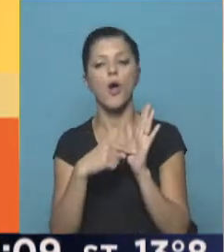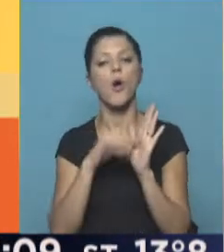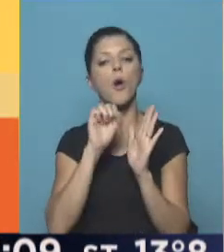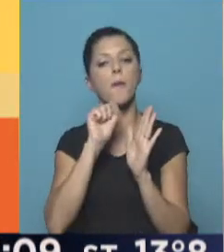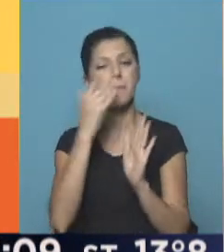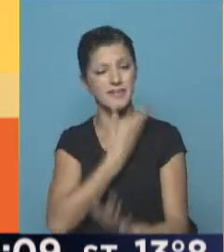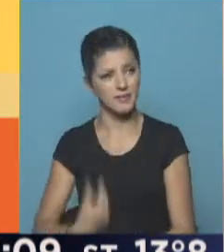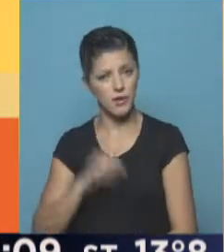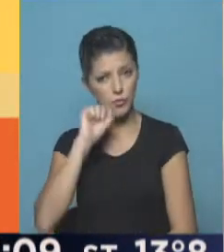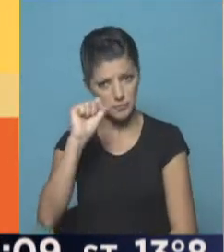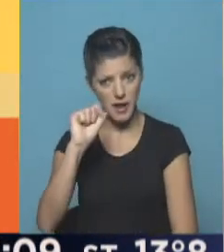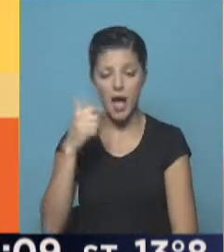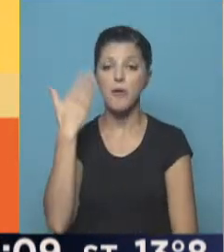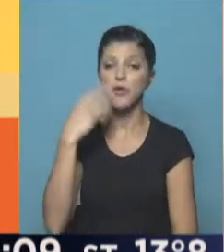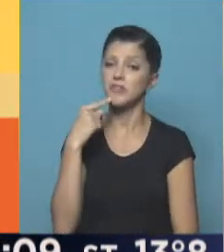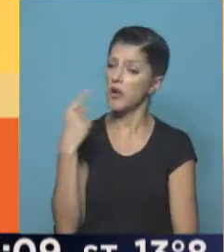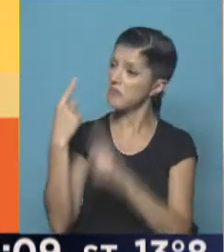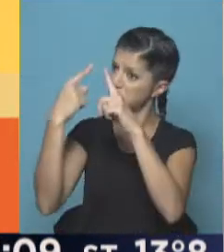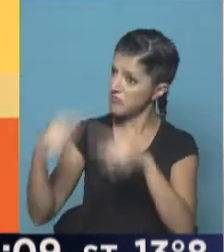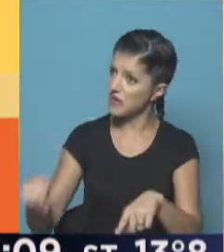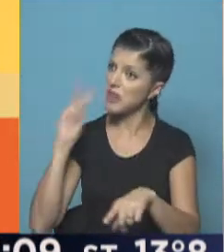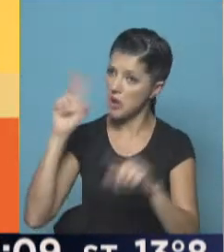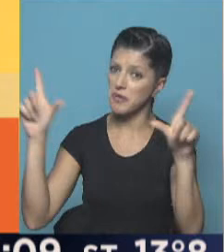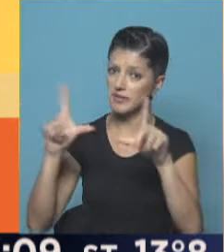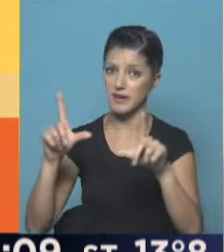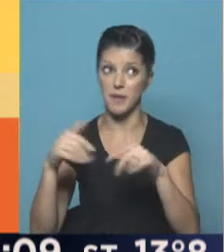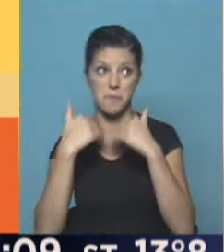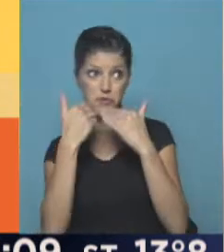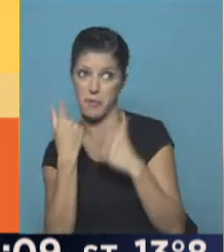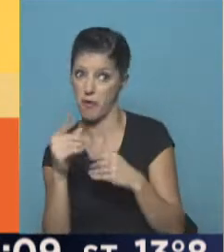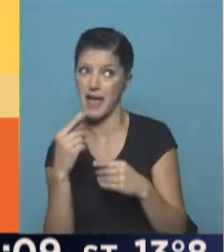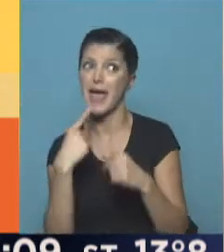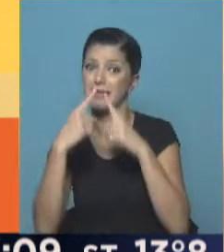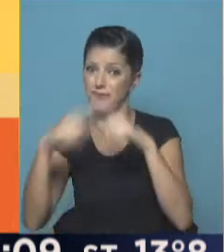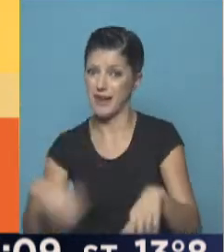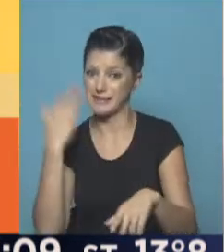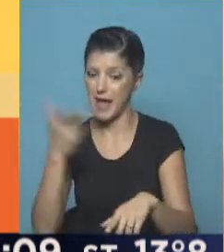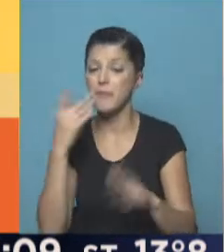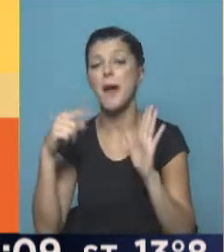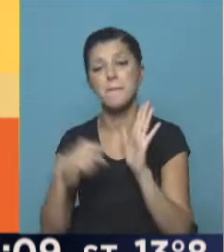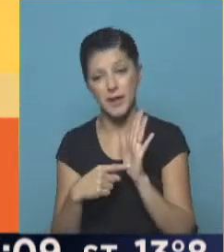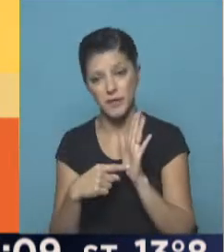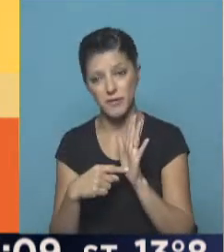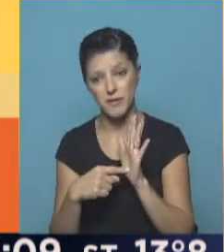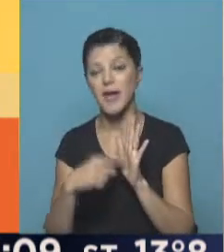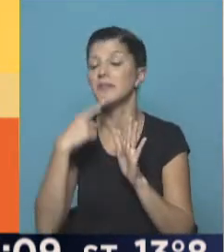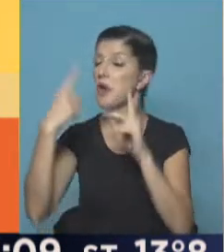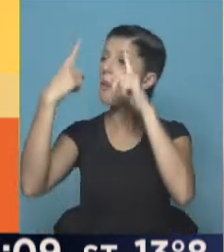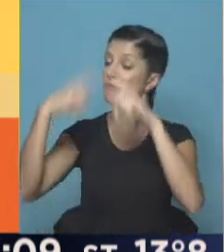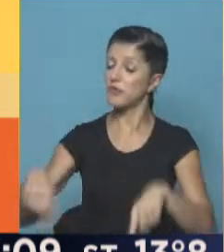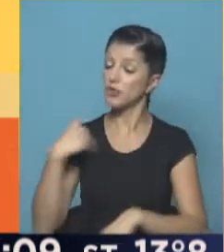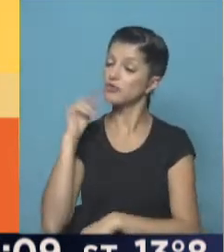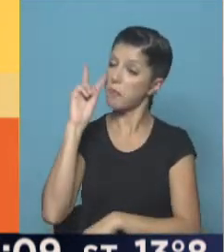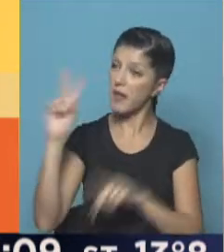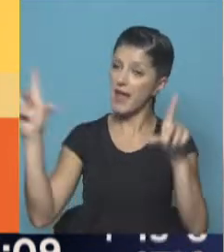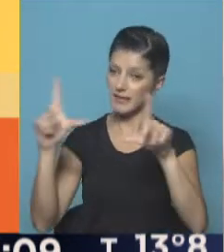es muy diferente al que se lo ve en la televisión. Todavía no sabemos cuán diferente y qué tipo de diferencias hay, pero tampoco supimos aún qué